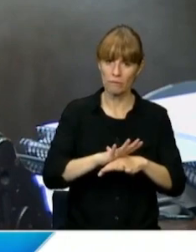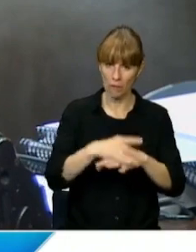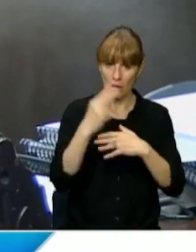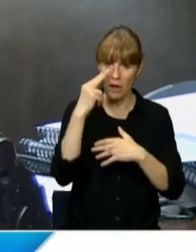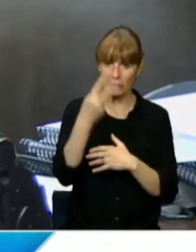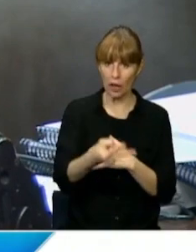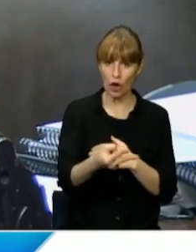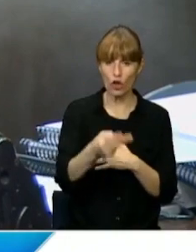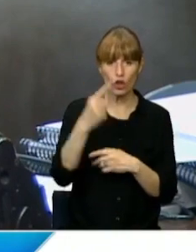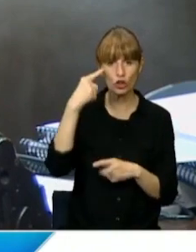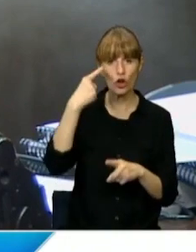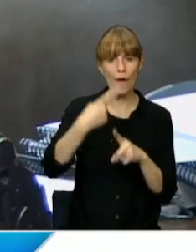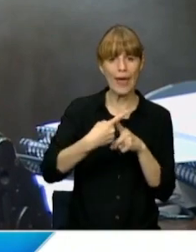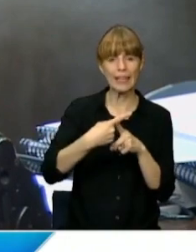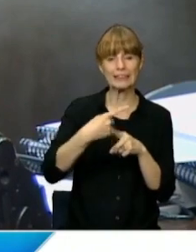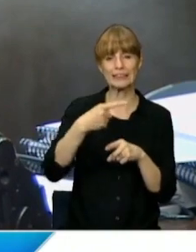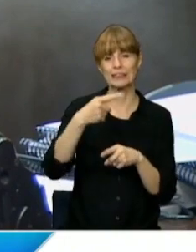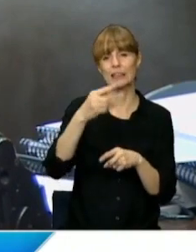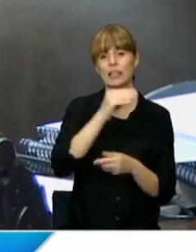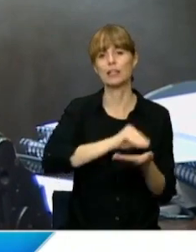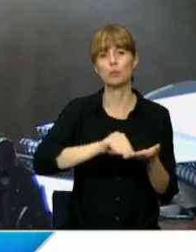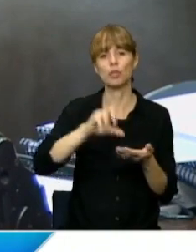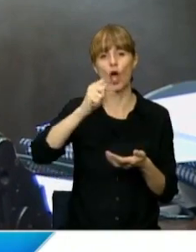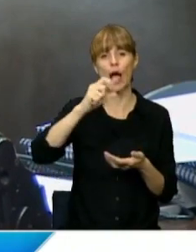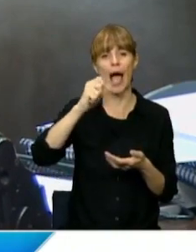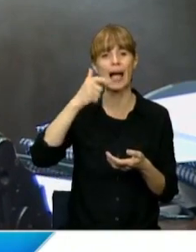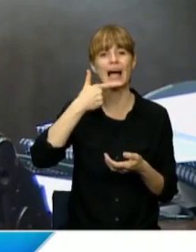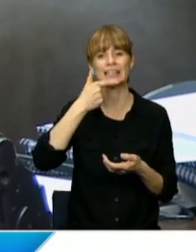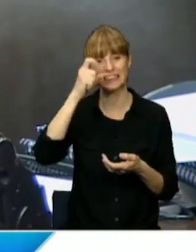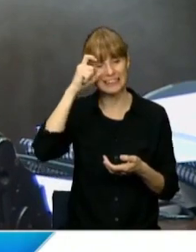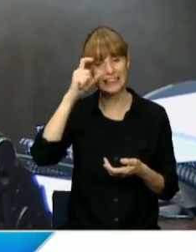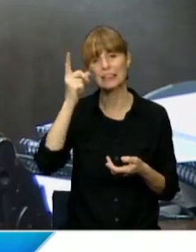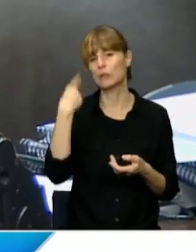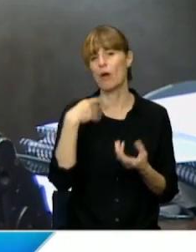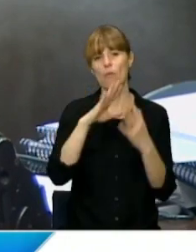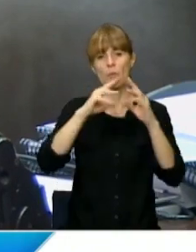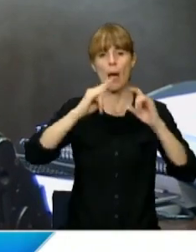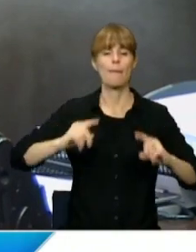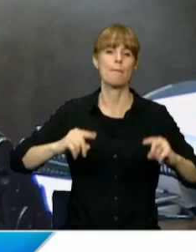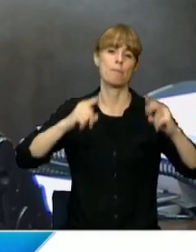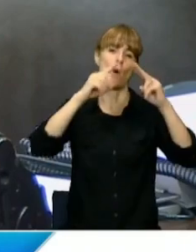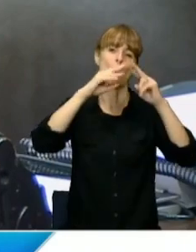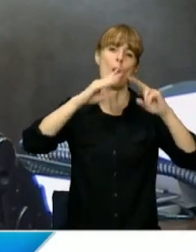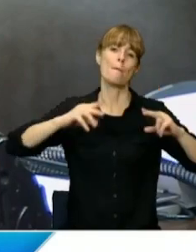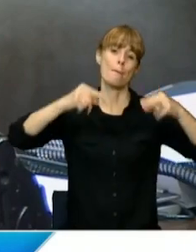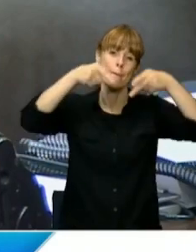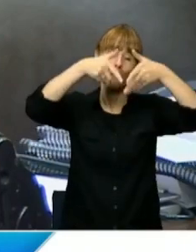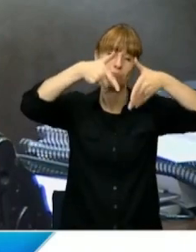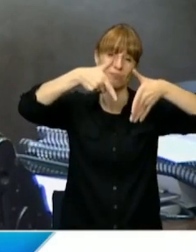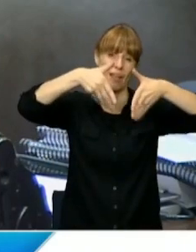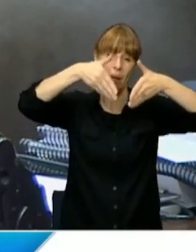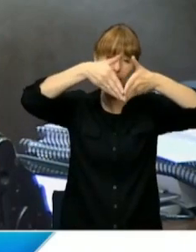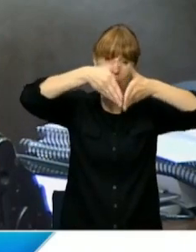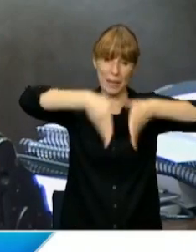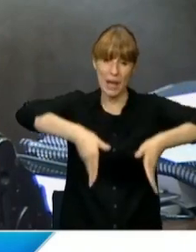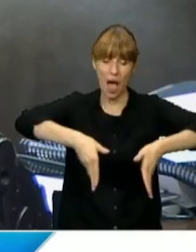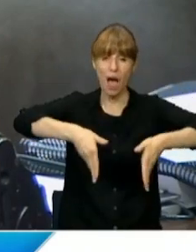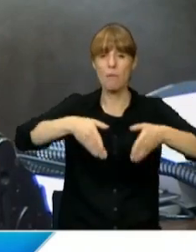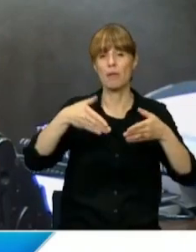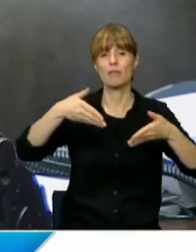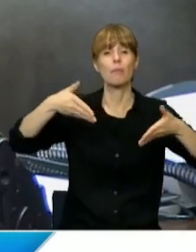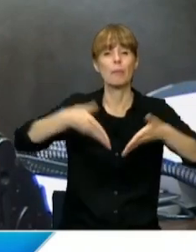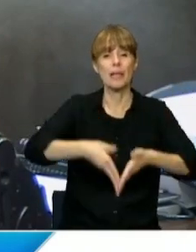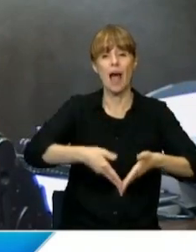trabajo del exdiputado Alejandro Cacase. Teníamos que terminar con la pirámide invertida, pocos aportando todo y financiando a los